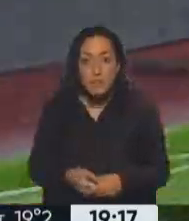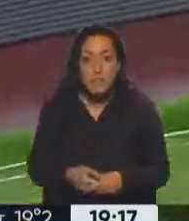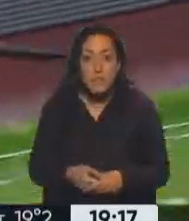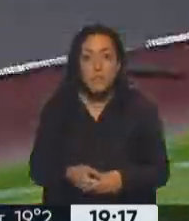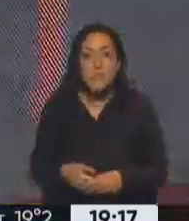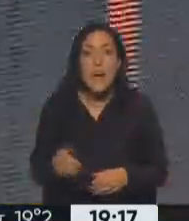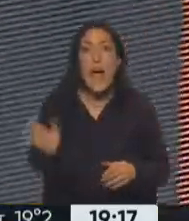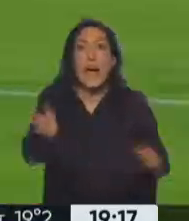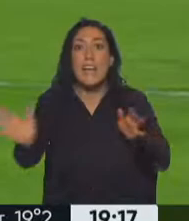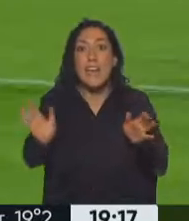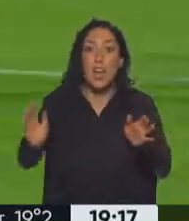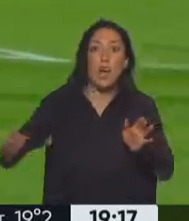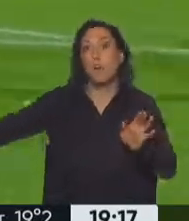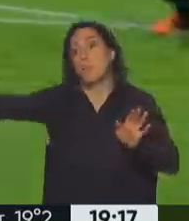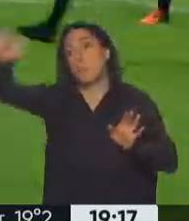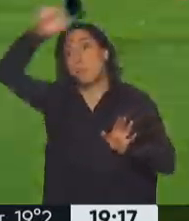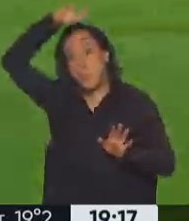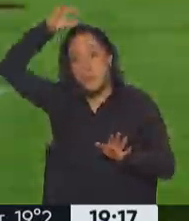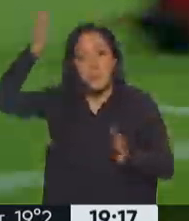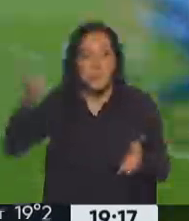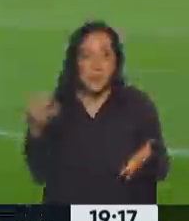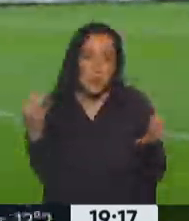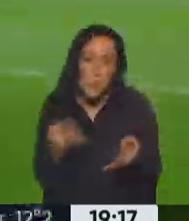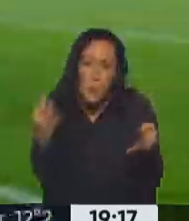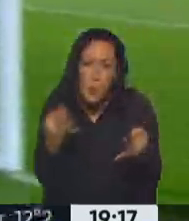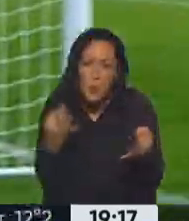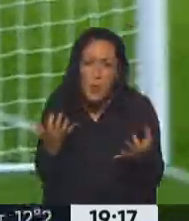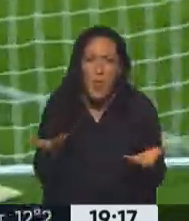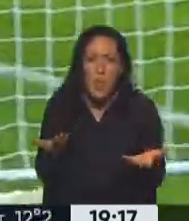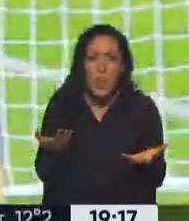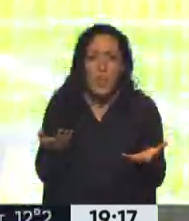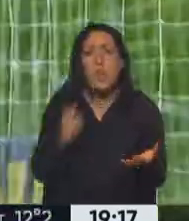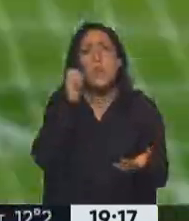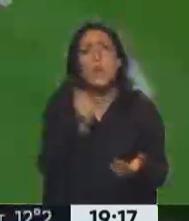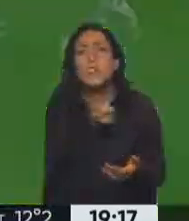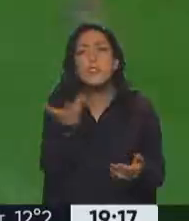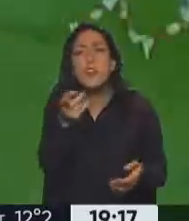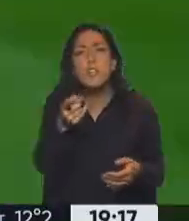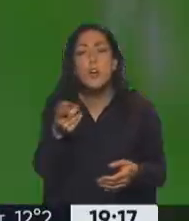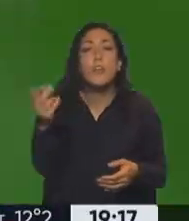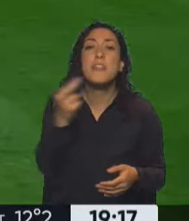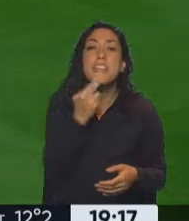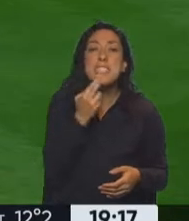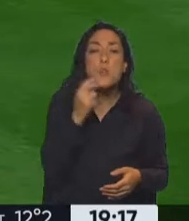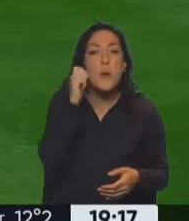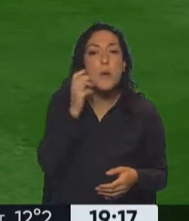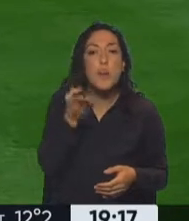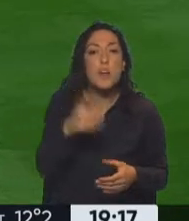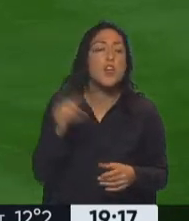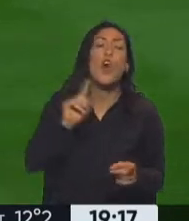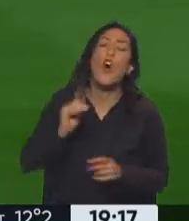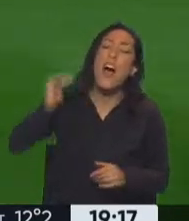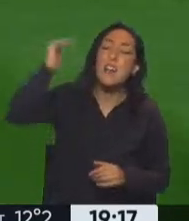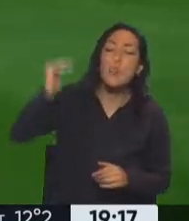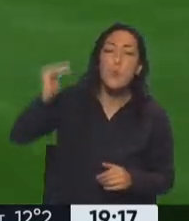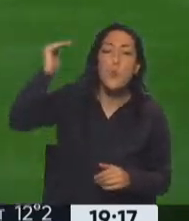el arquero. Sí. Espectacular. Muy bien el chiquito, ¿eh? Anótalo. ¿Cuánto tiene el chiquito? 19. No, no, de altura, porque